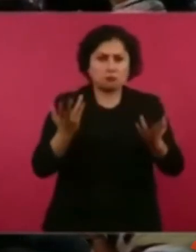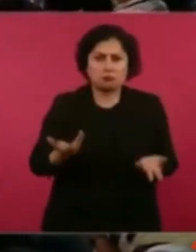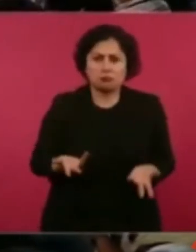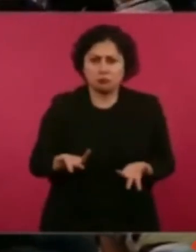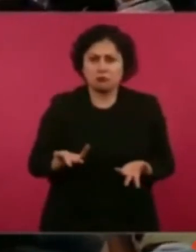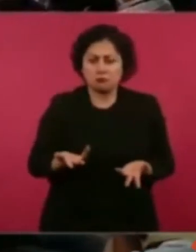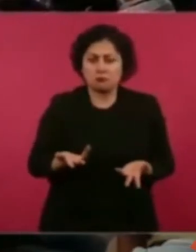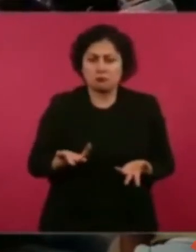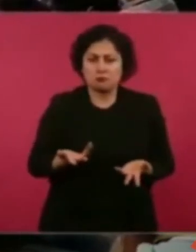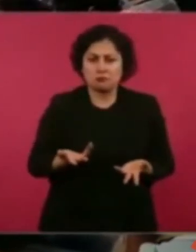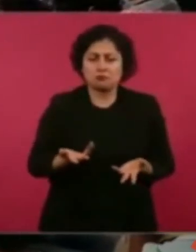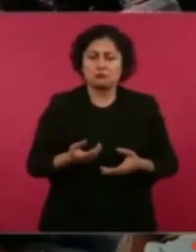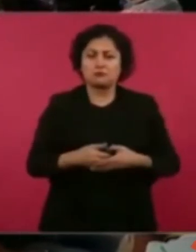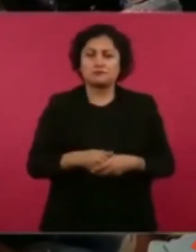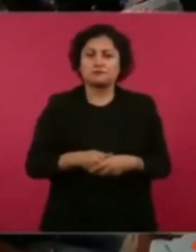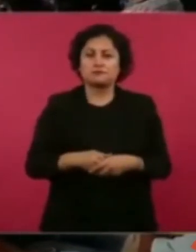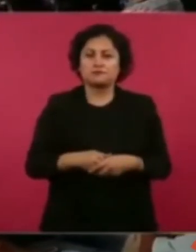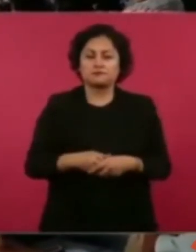les